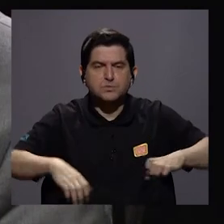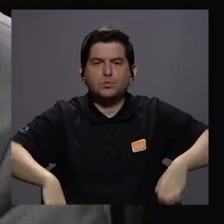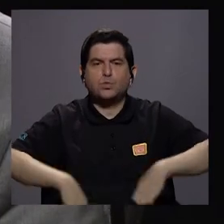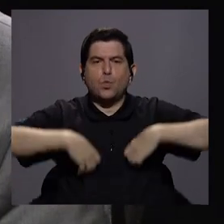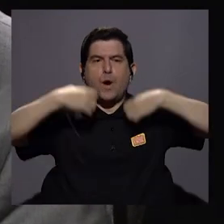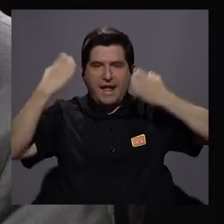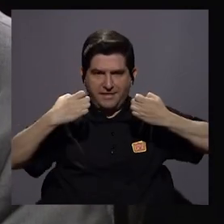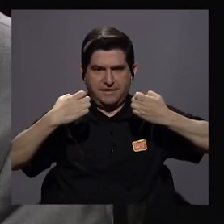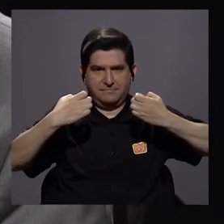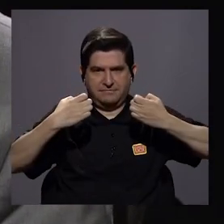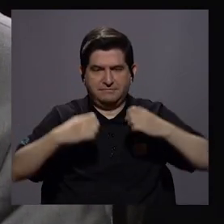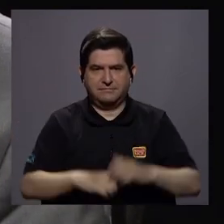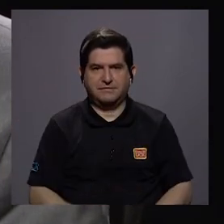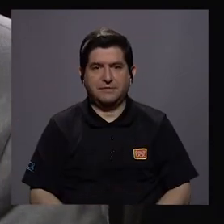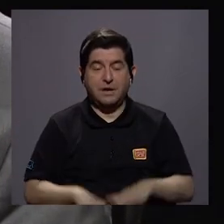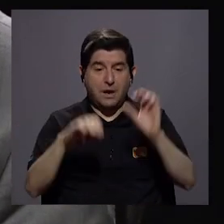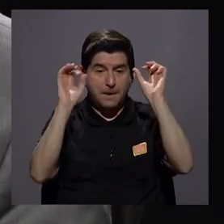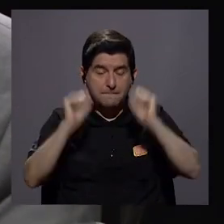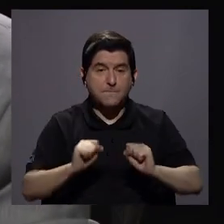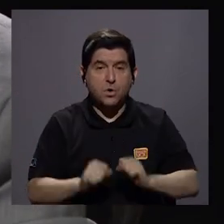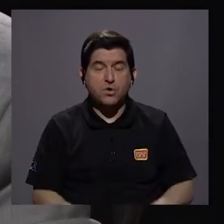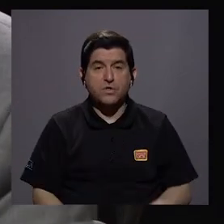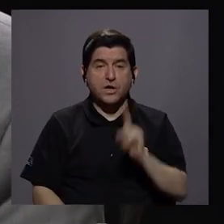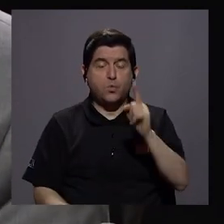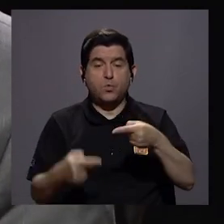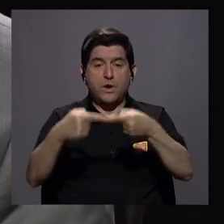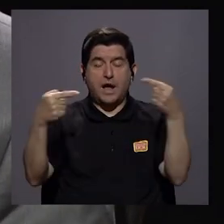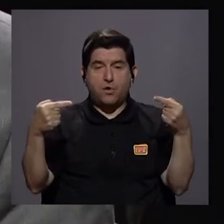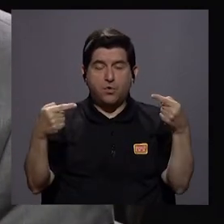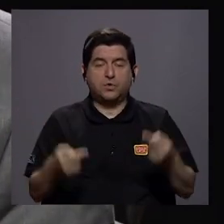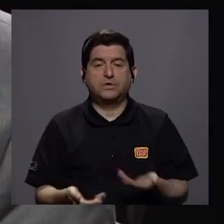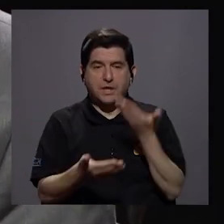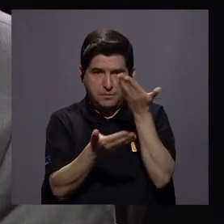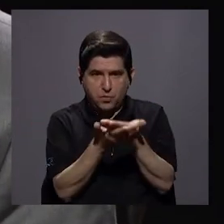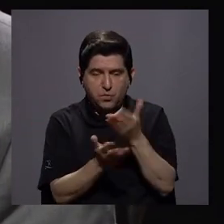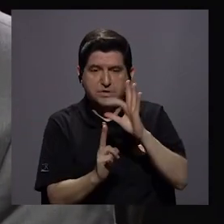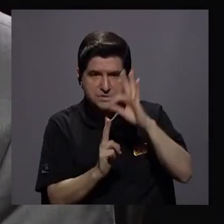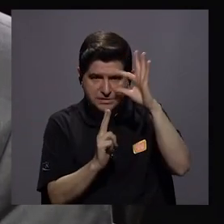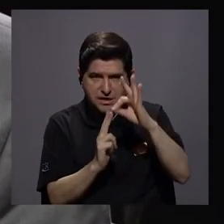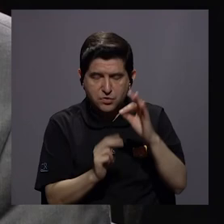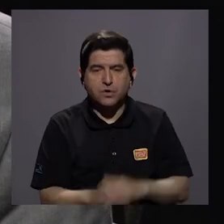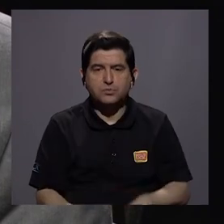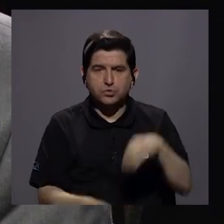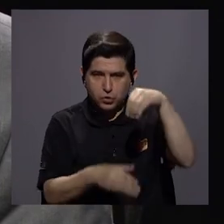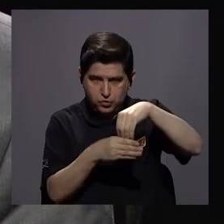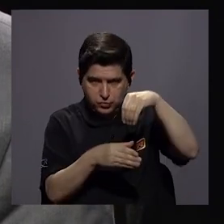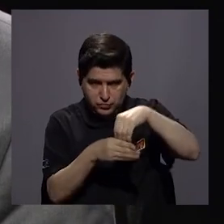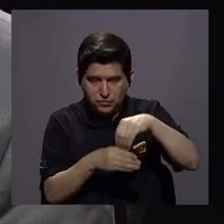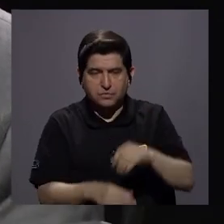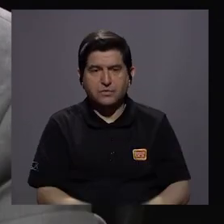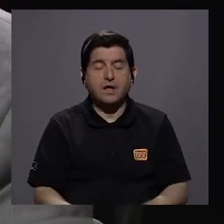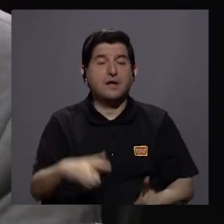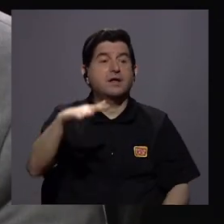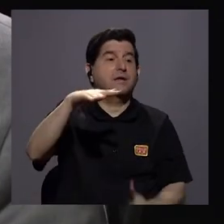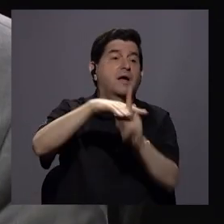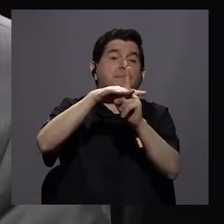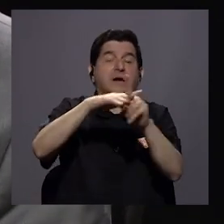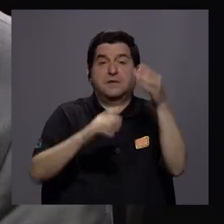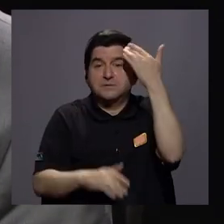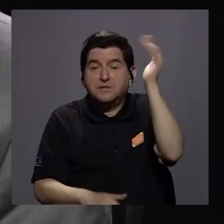existir para hacer como una contrapropuesta de esa alternativa del fondo, y entonces, bueno, aparecen,